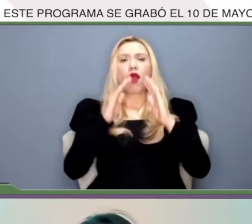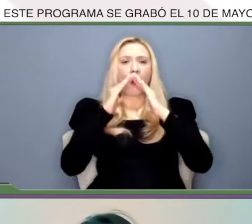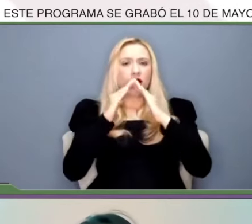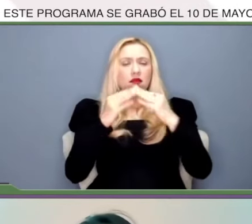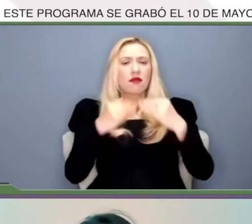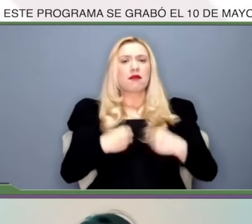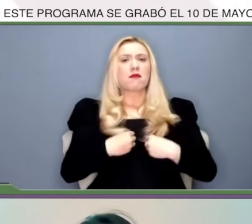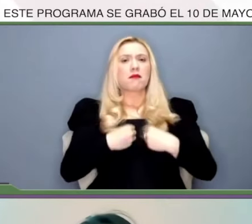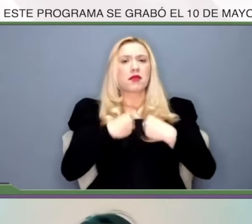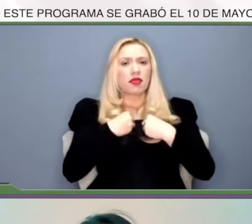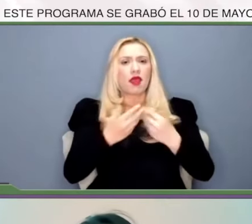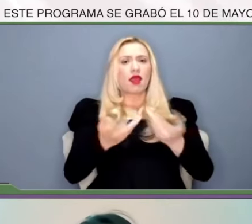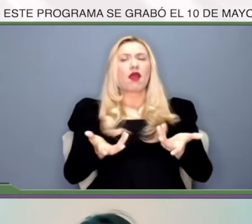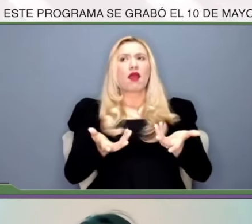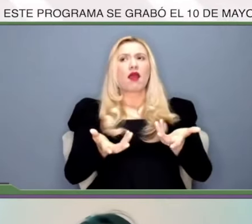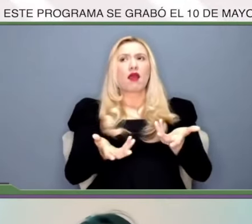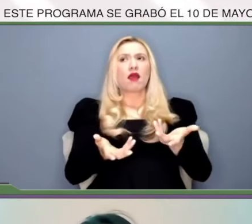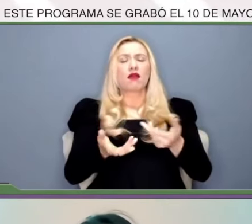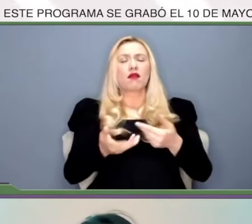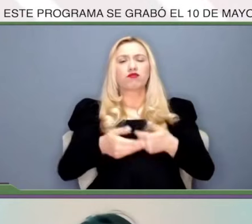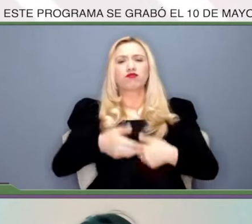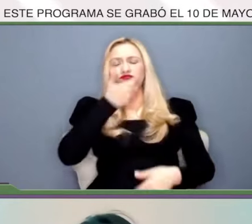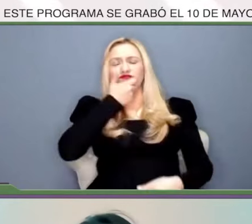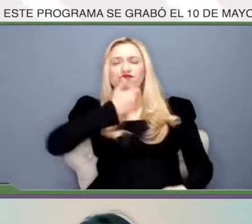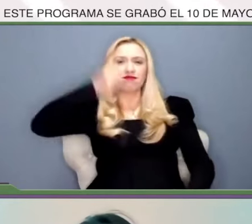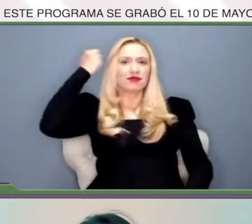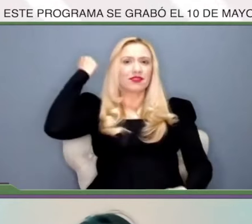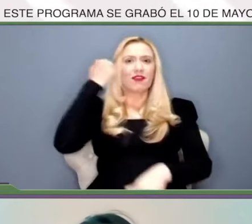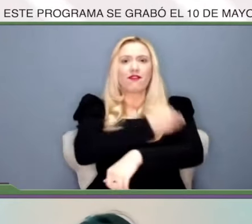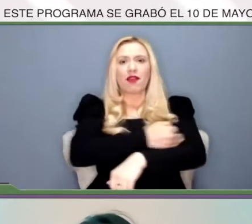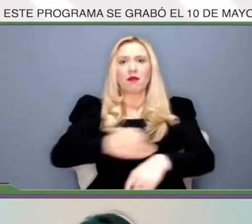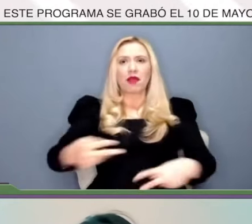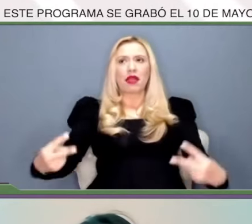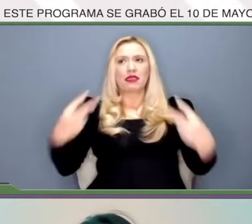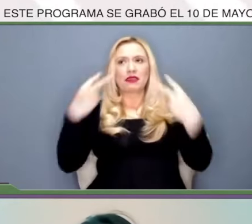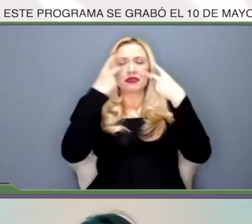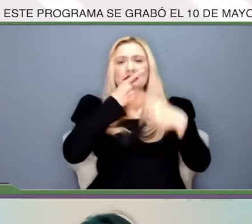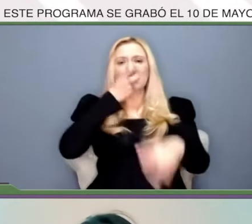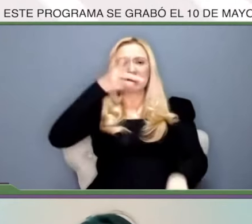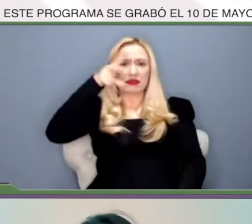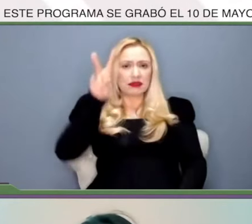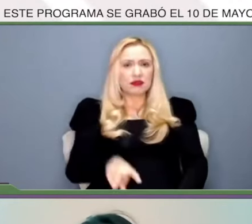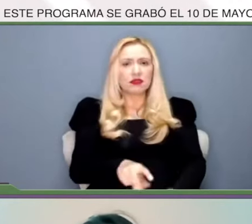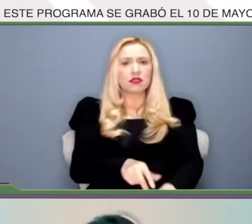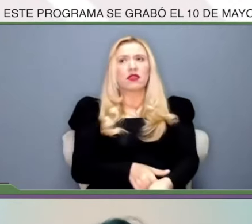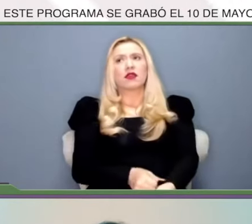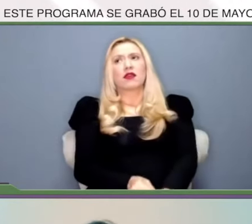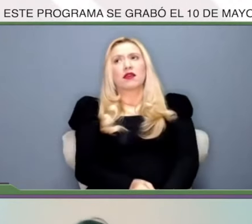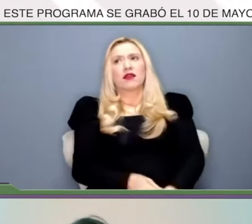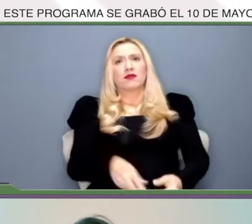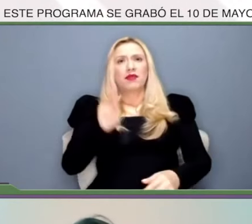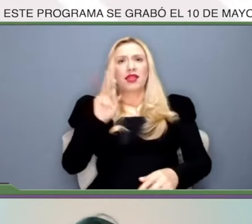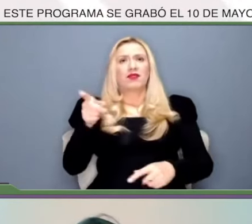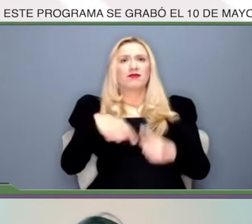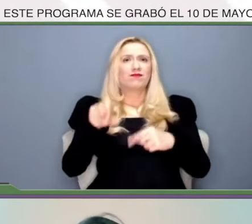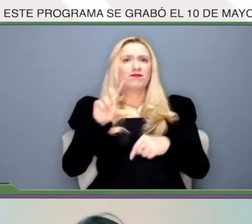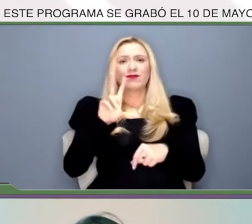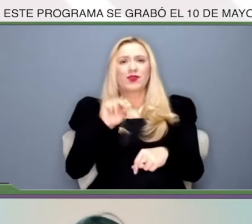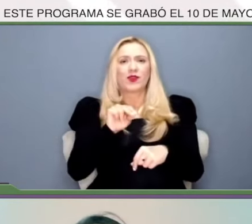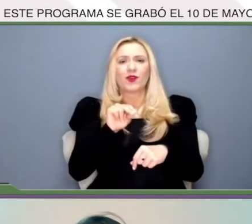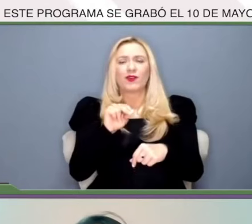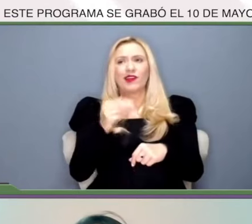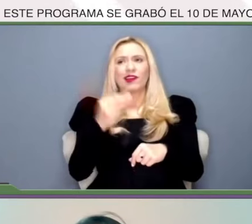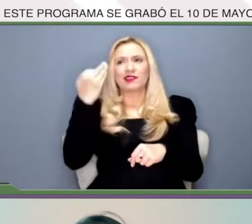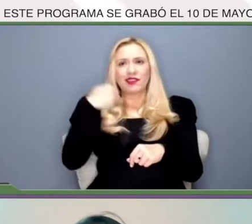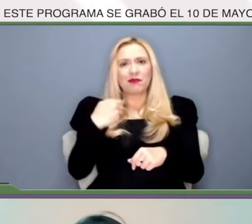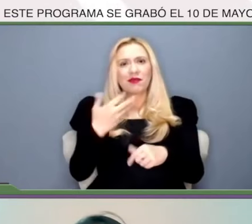el tema de salir del closet con una familia o con un entorno que no necesariamente es amistoso, es empático. Entonces,